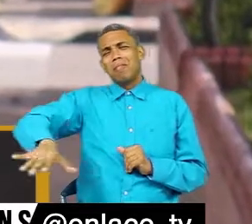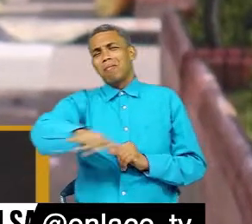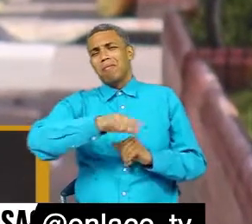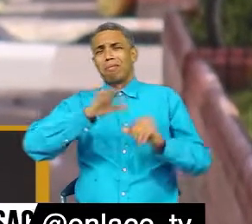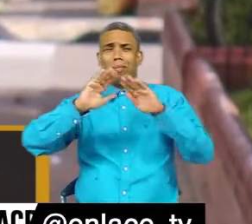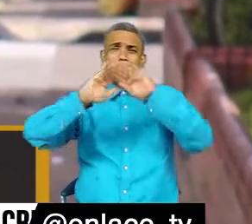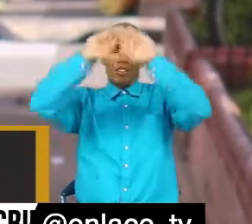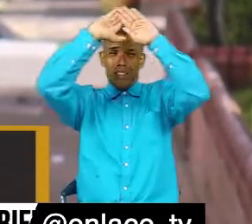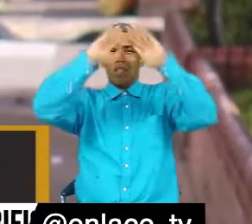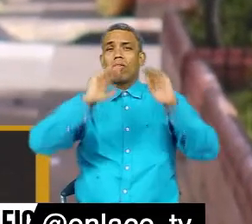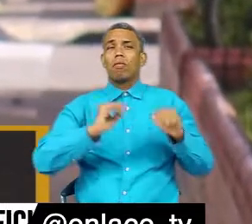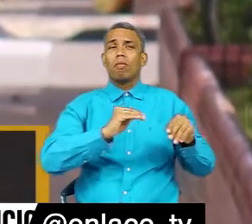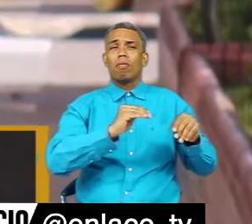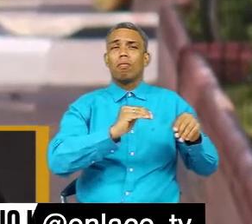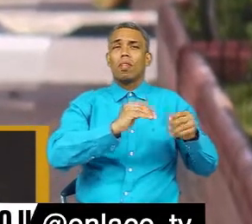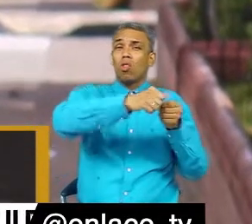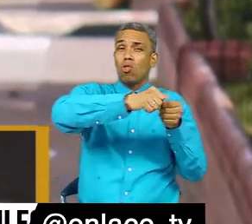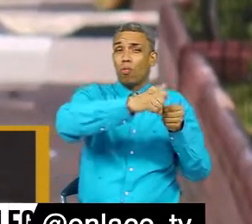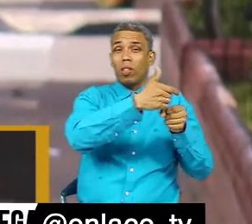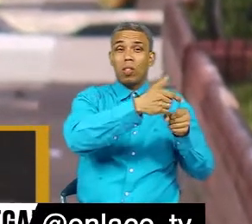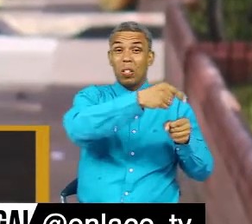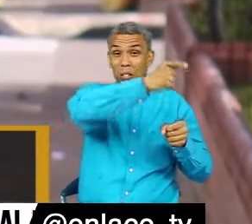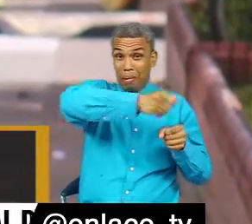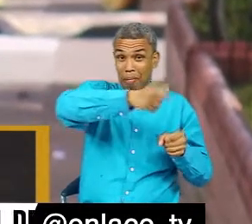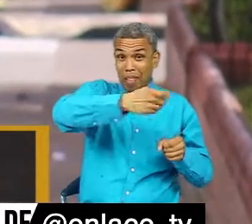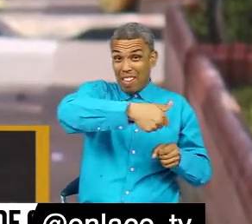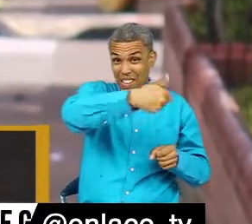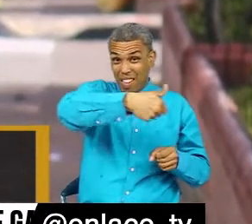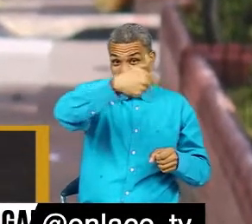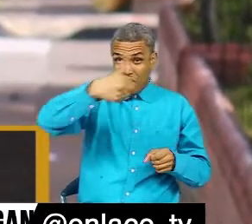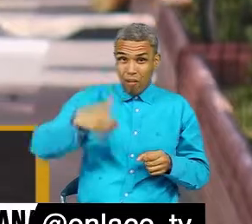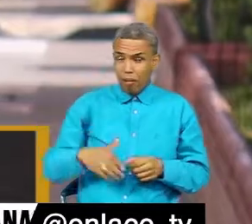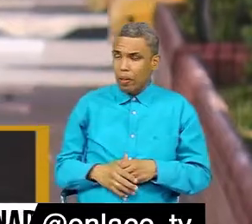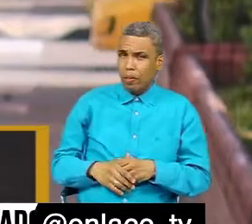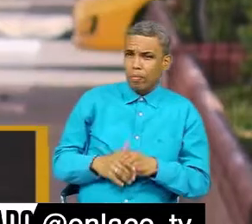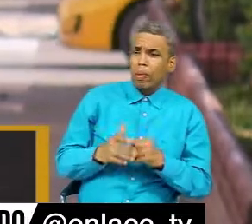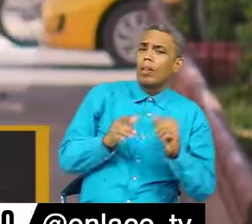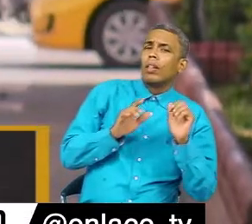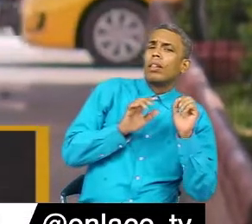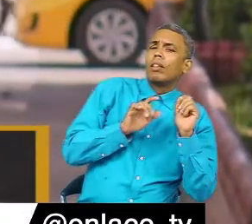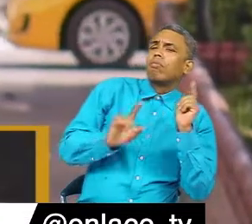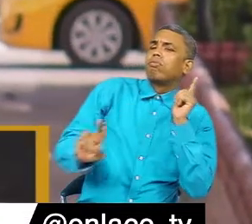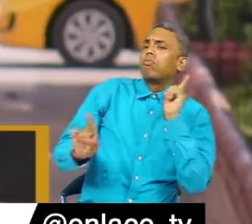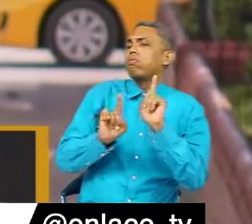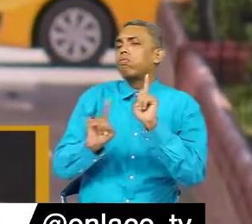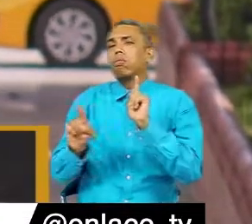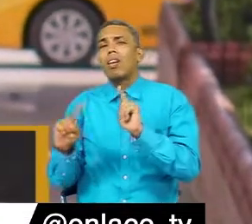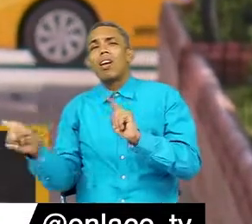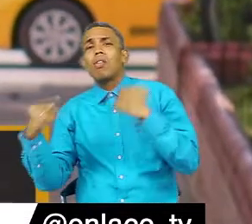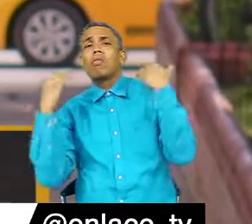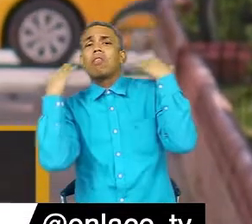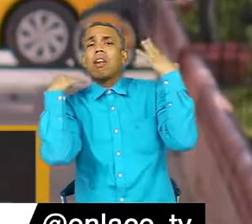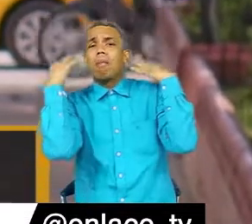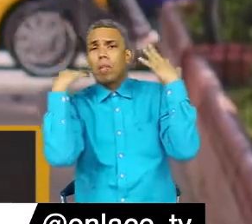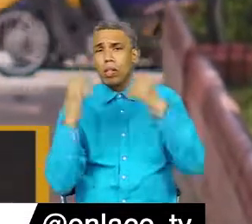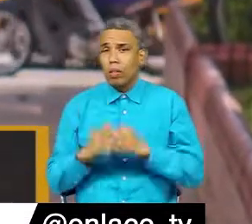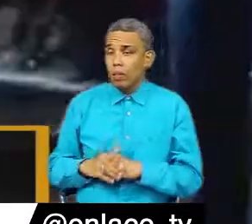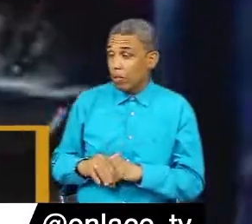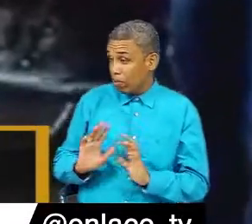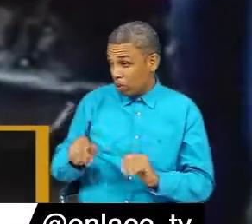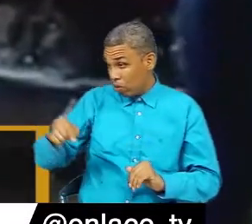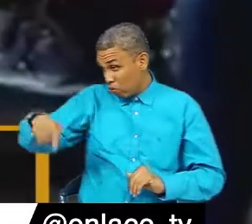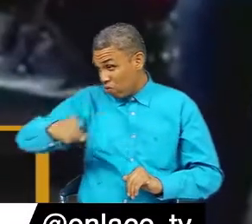Ecopetrol que se le meten allá a las personas indefensas, incautas, a campesinos, amedrentándolos, que venden a las buenas o venden a